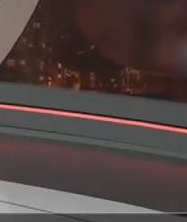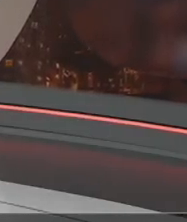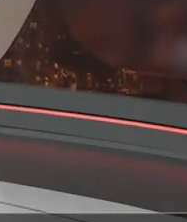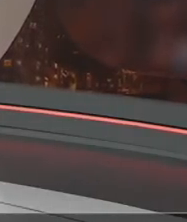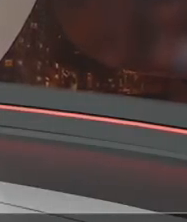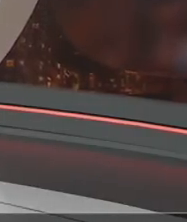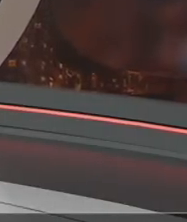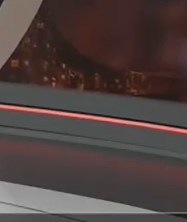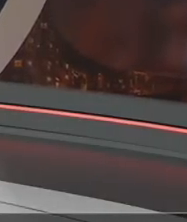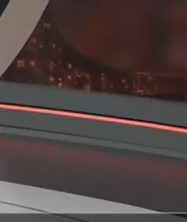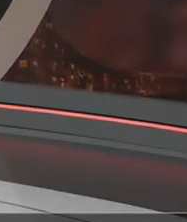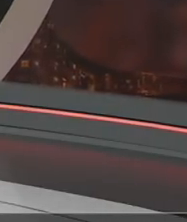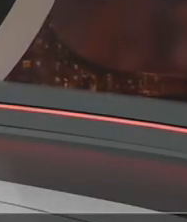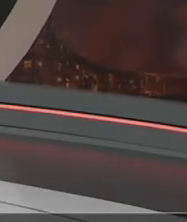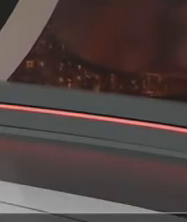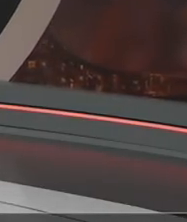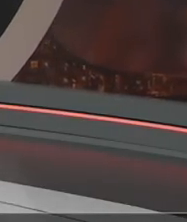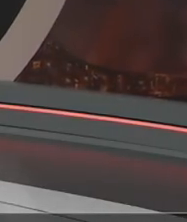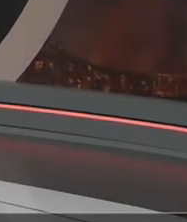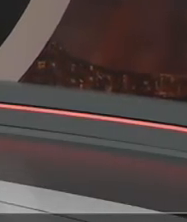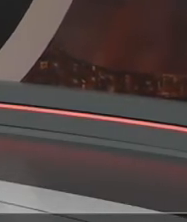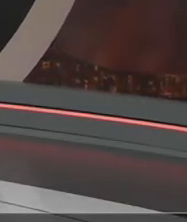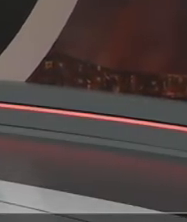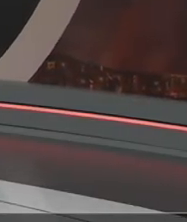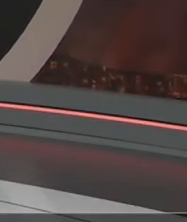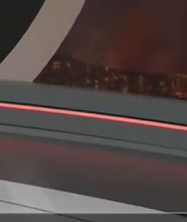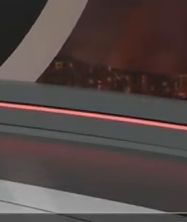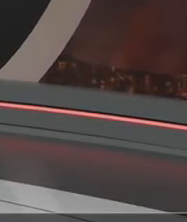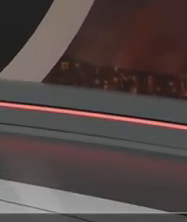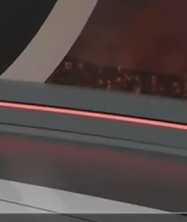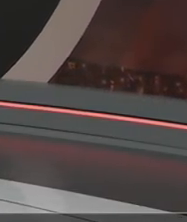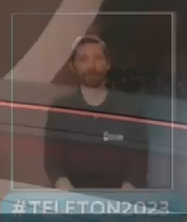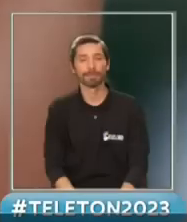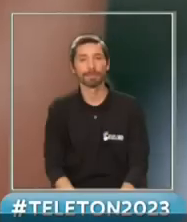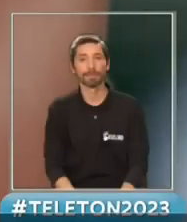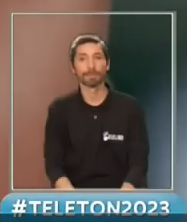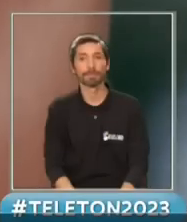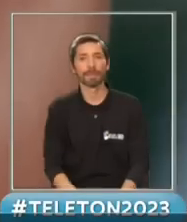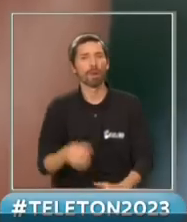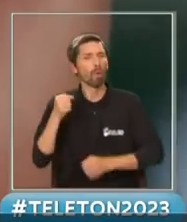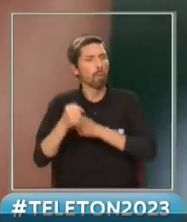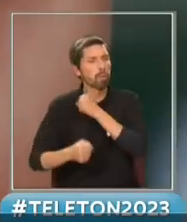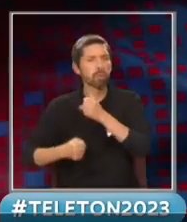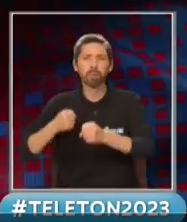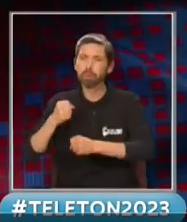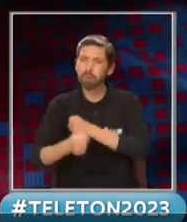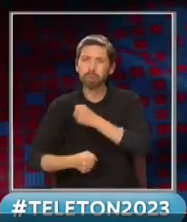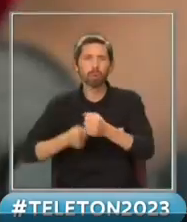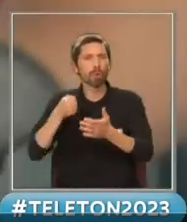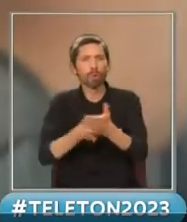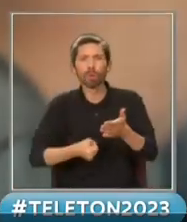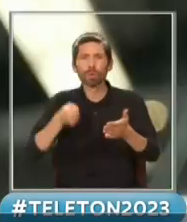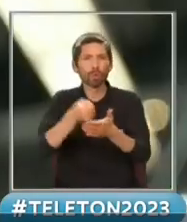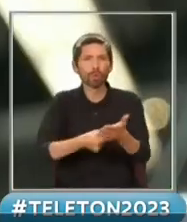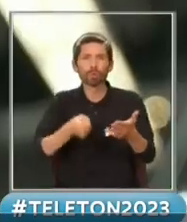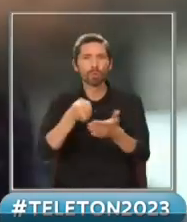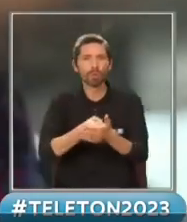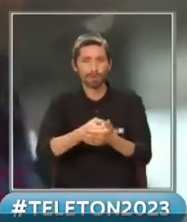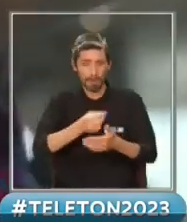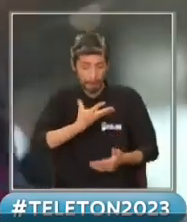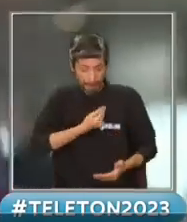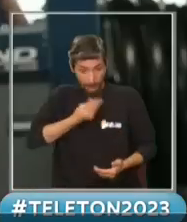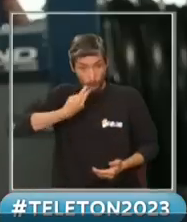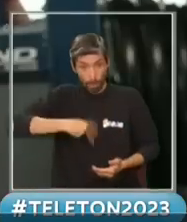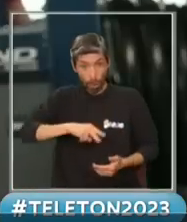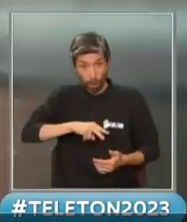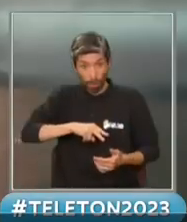vital para el futuro de los 14 centros de rehabilitación. Son años de lucha, de enfrentarte a tus propios miedos y